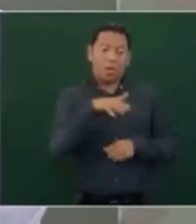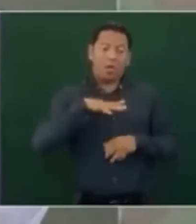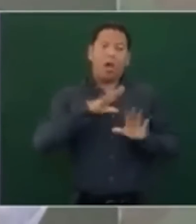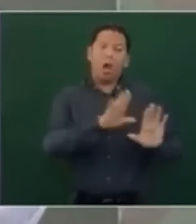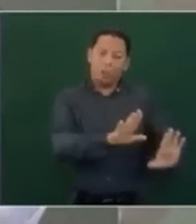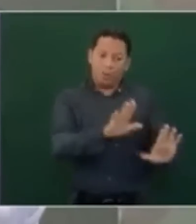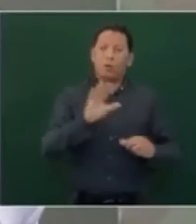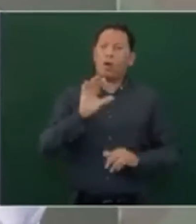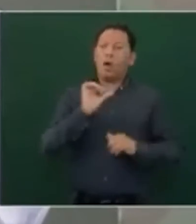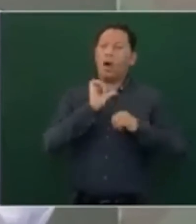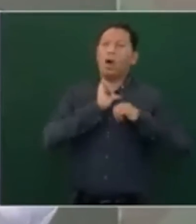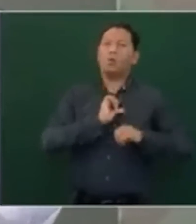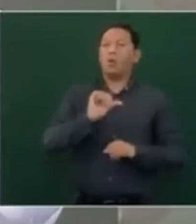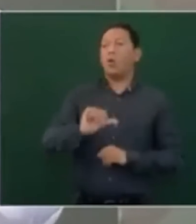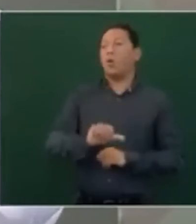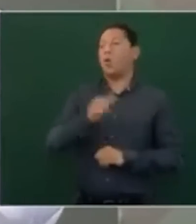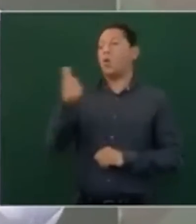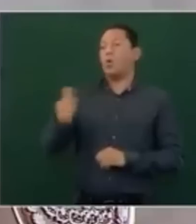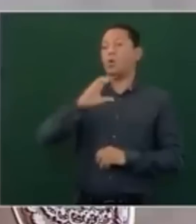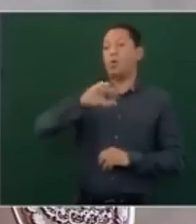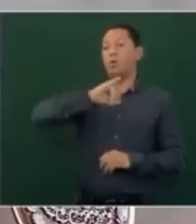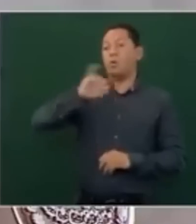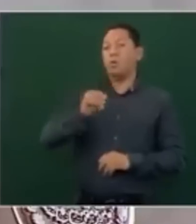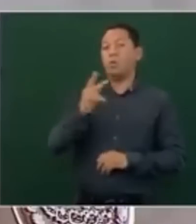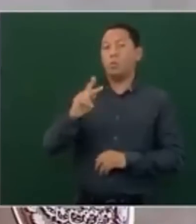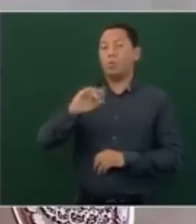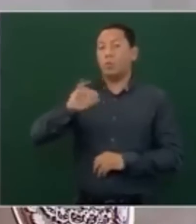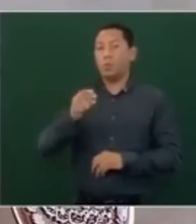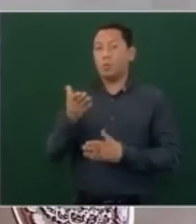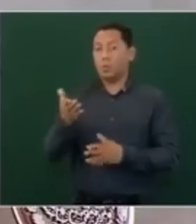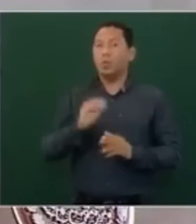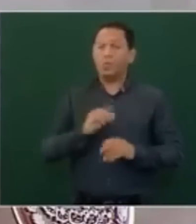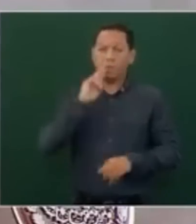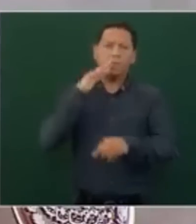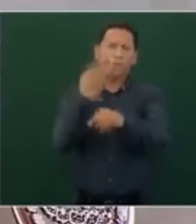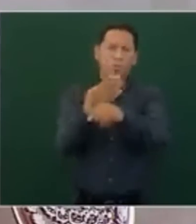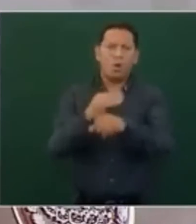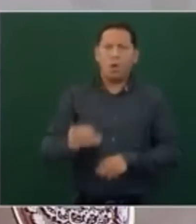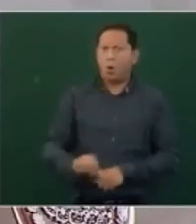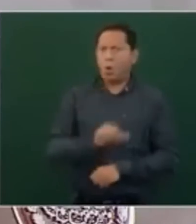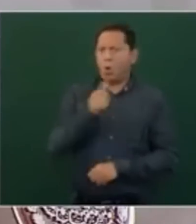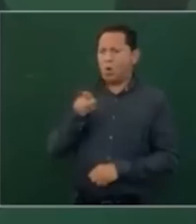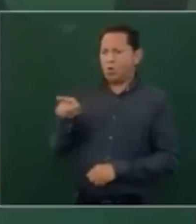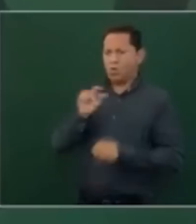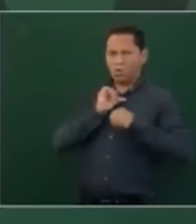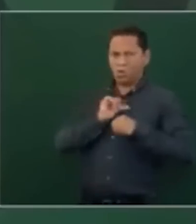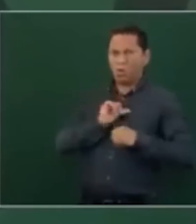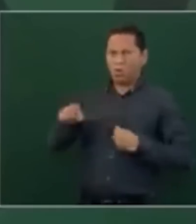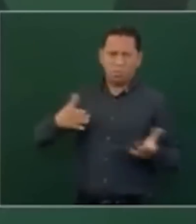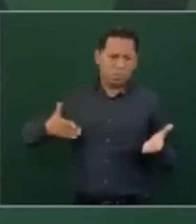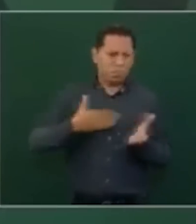Judicatura del Poder Judicial. No tiene por qué intervenir el Poder Legislativo.